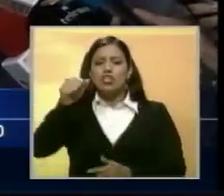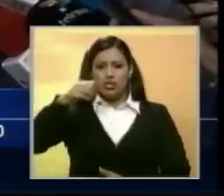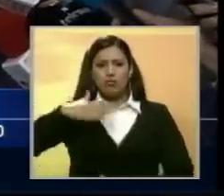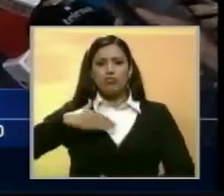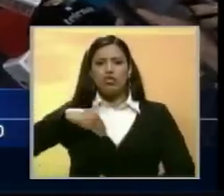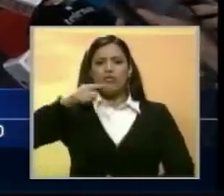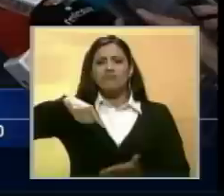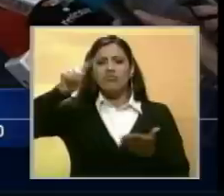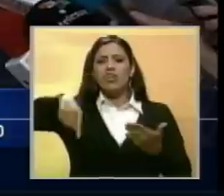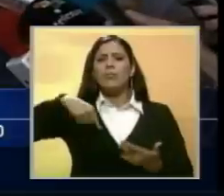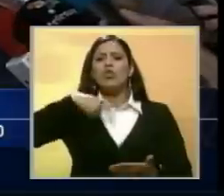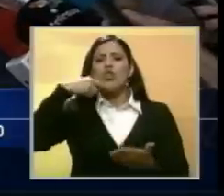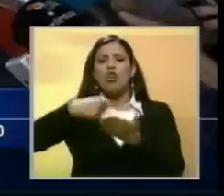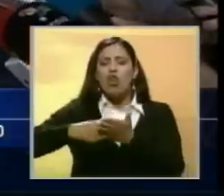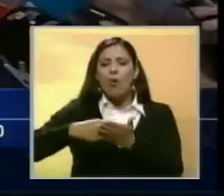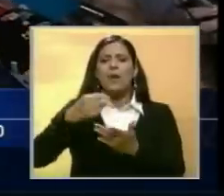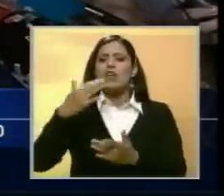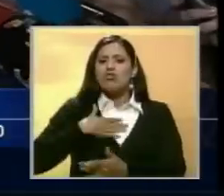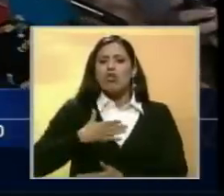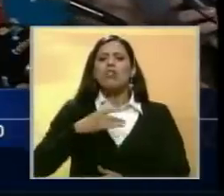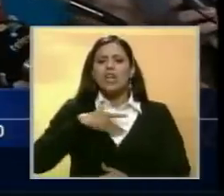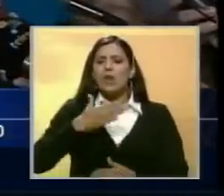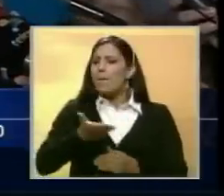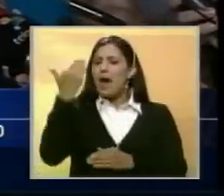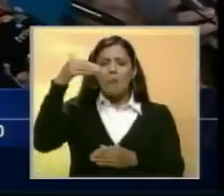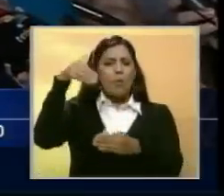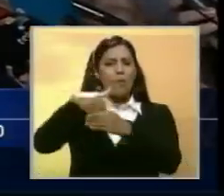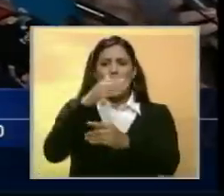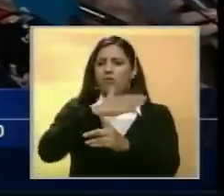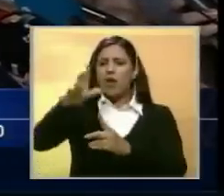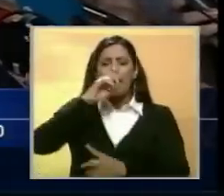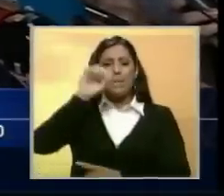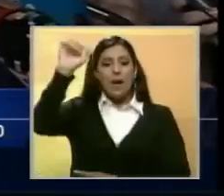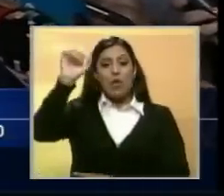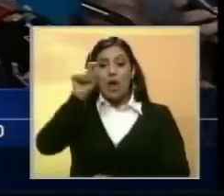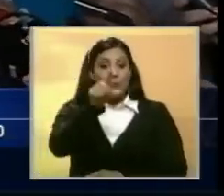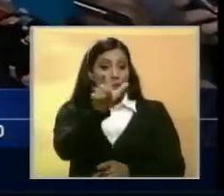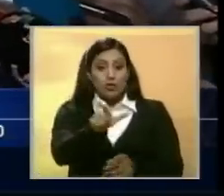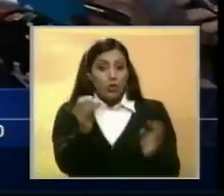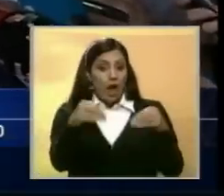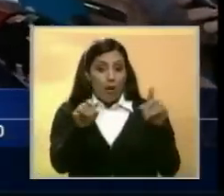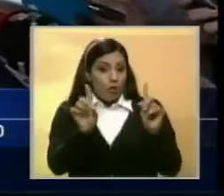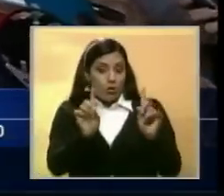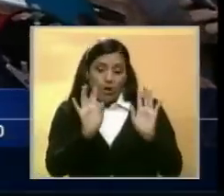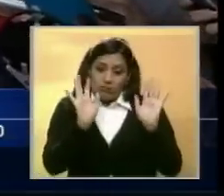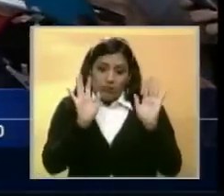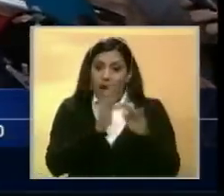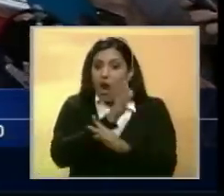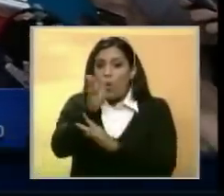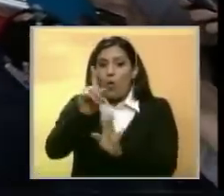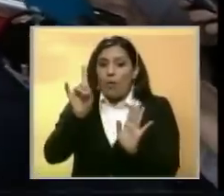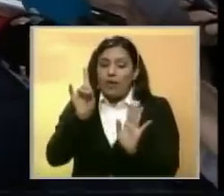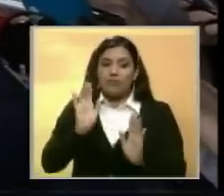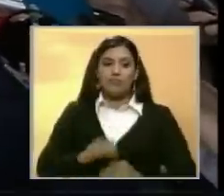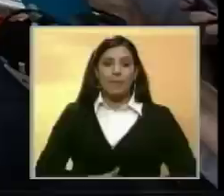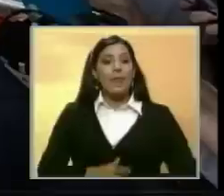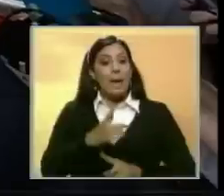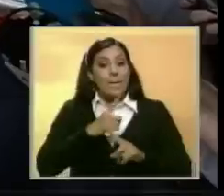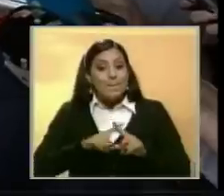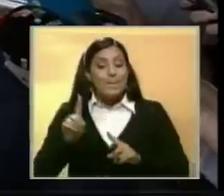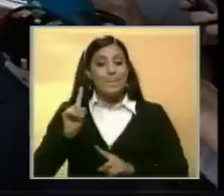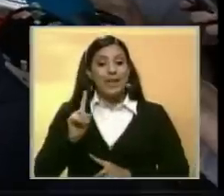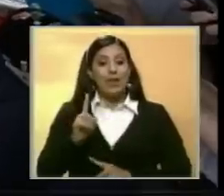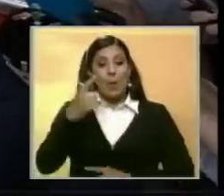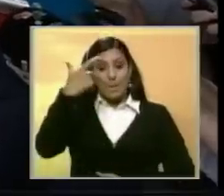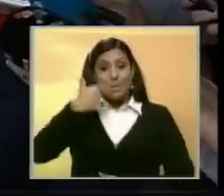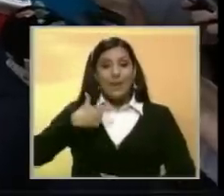sí, yo soy fulano de tal y yo quiero que se active el referendo revocatorio. Quien no esté de acuerdo, sencillamente no va y no valida. Sin embargo,